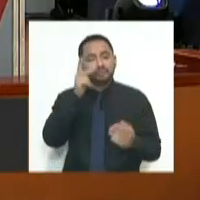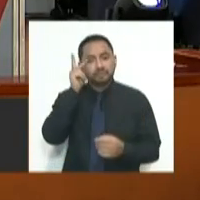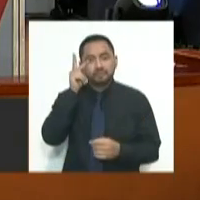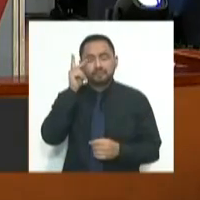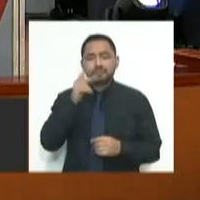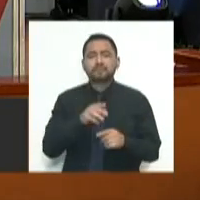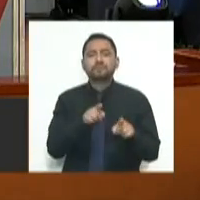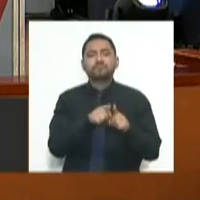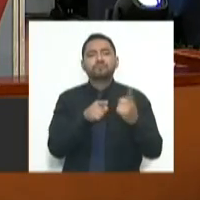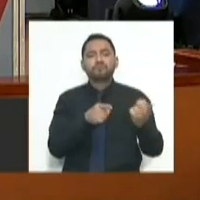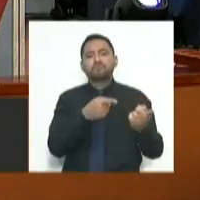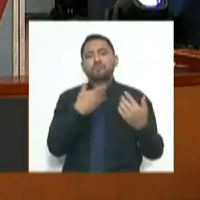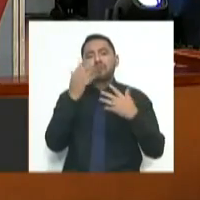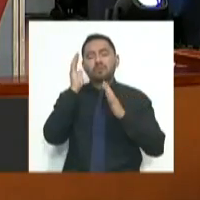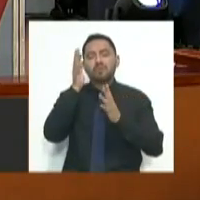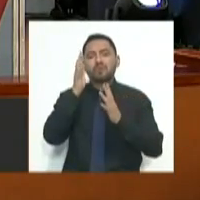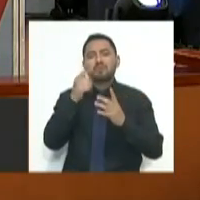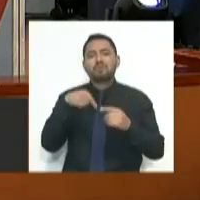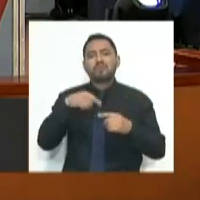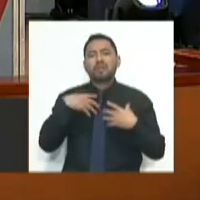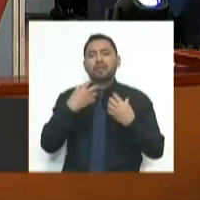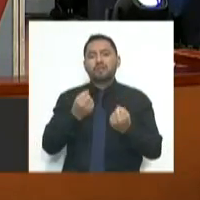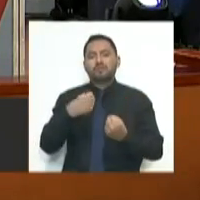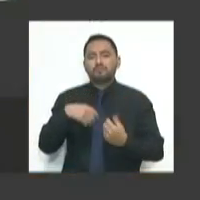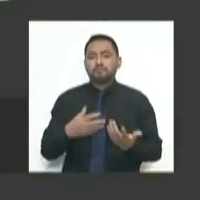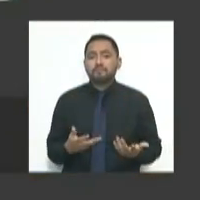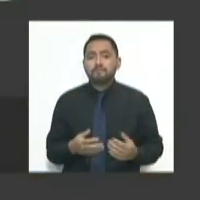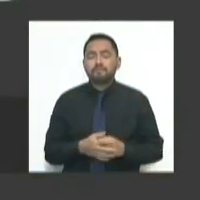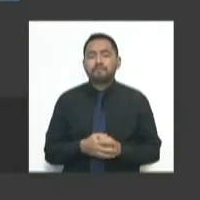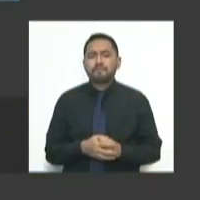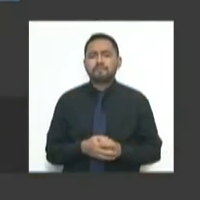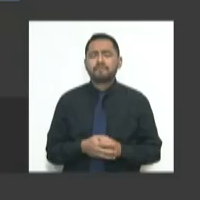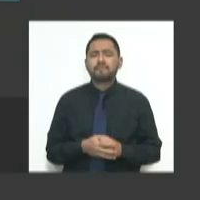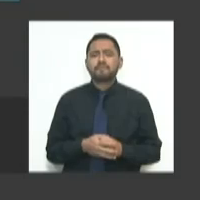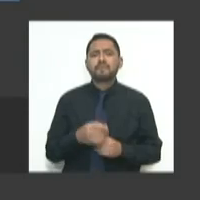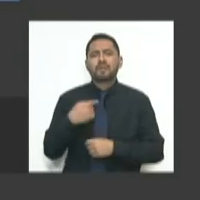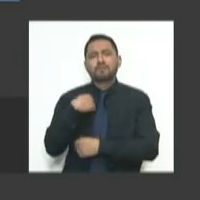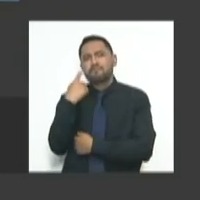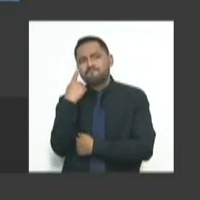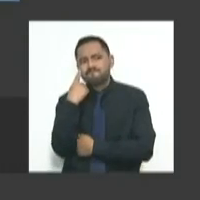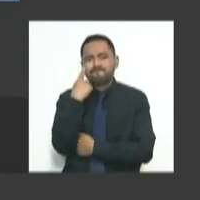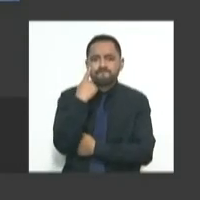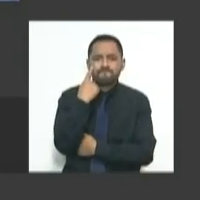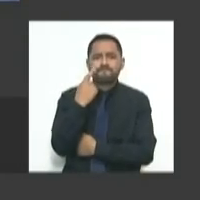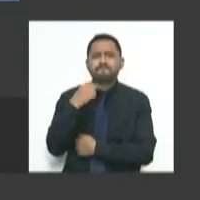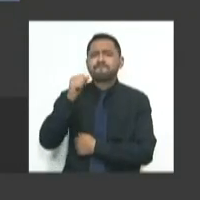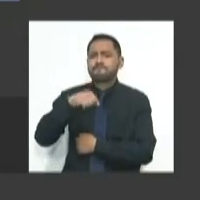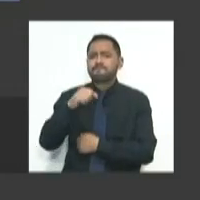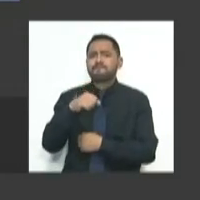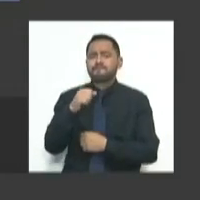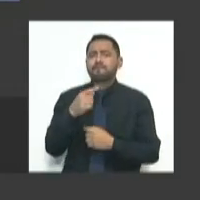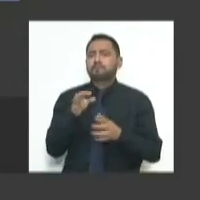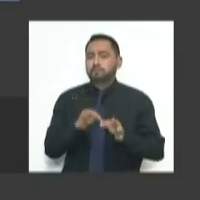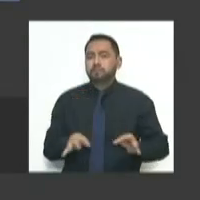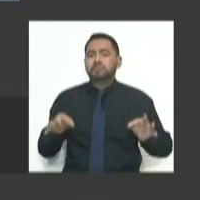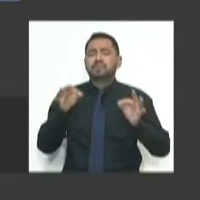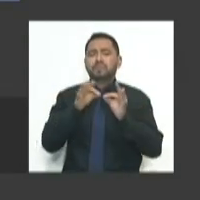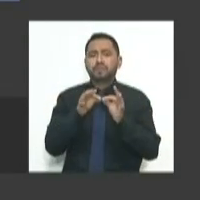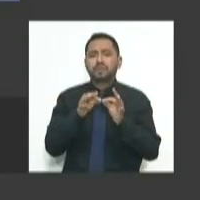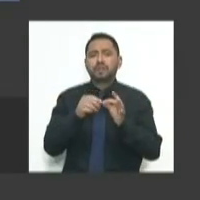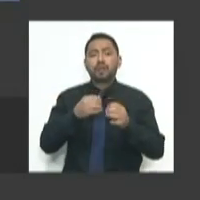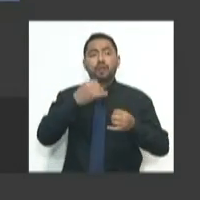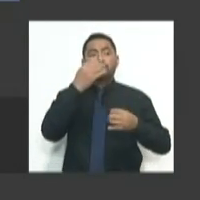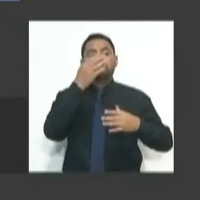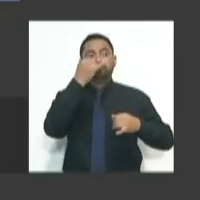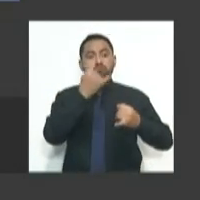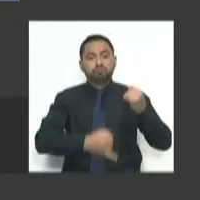corrupción desde luego que si fernando este es un gran tema creo que una explicación importante de la alta